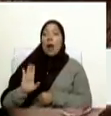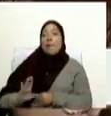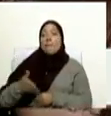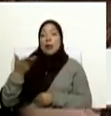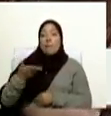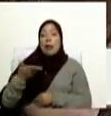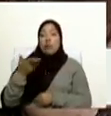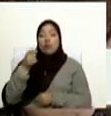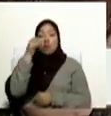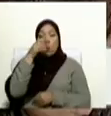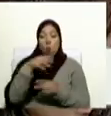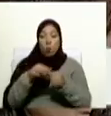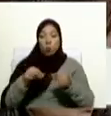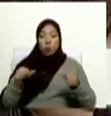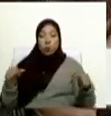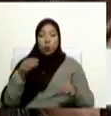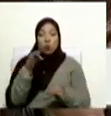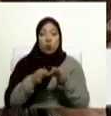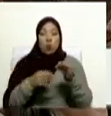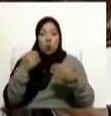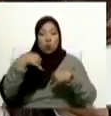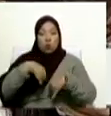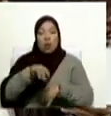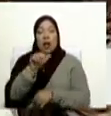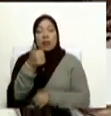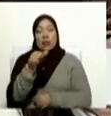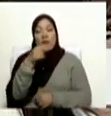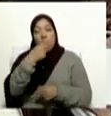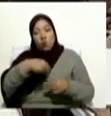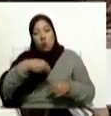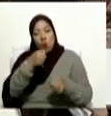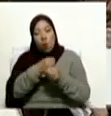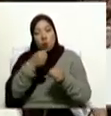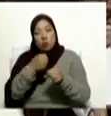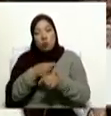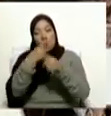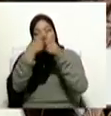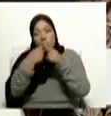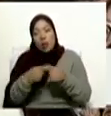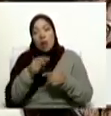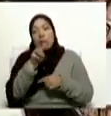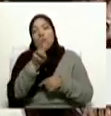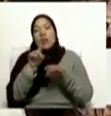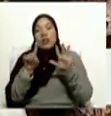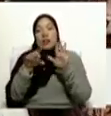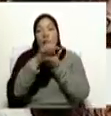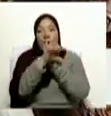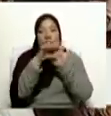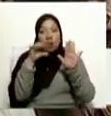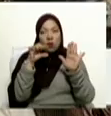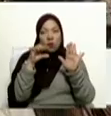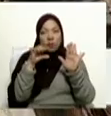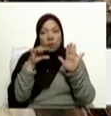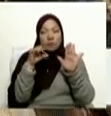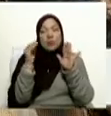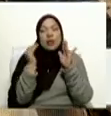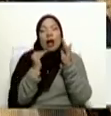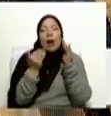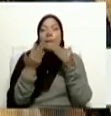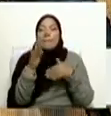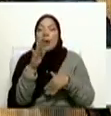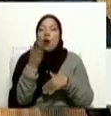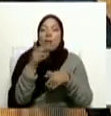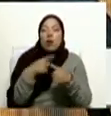El documento firmado y refrendado el 10 de noviembre consta de un total de 26 artículos con ciertas semejanzas A los